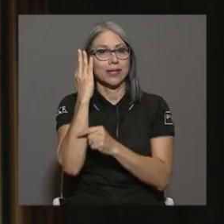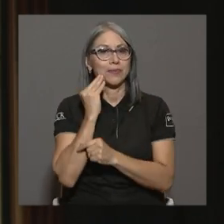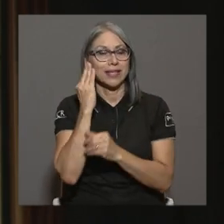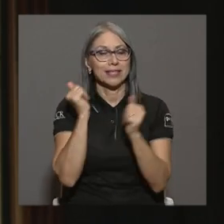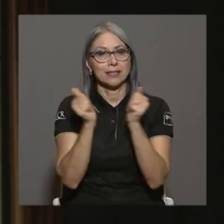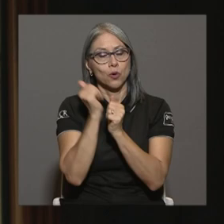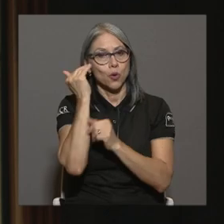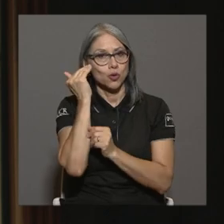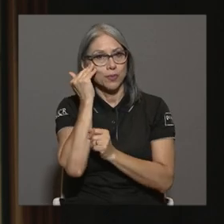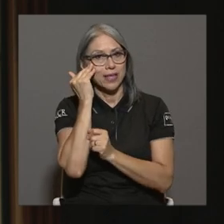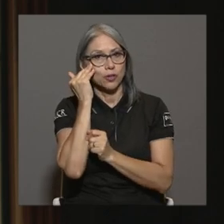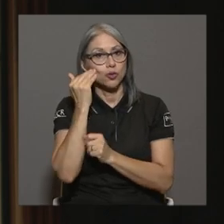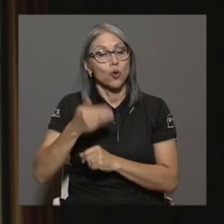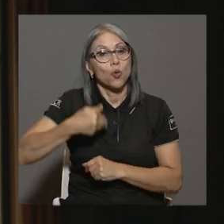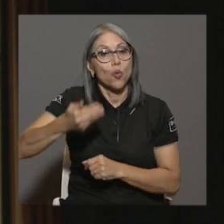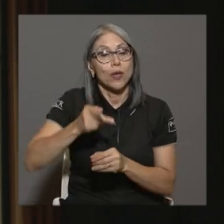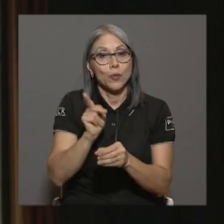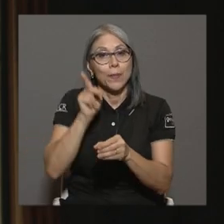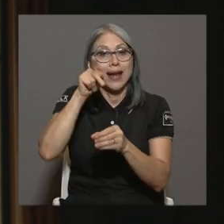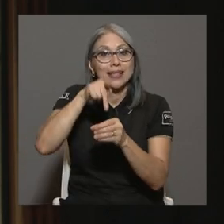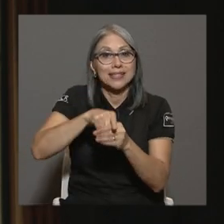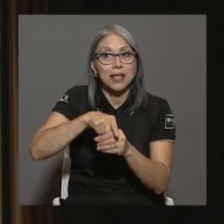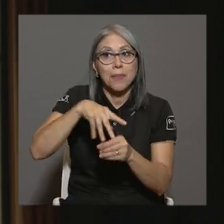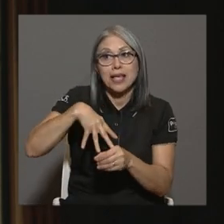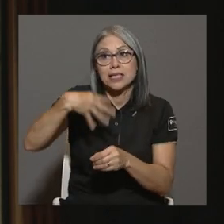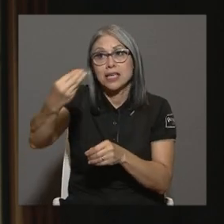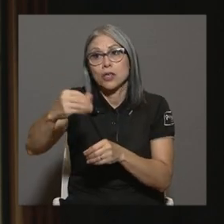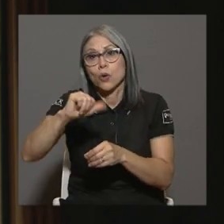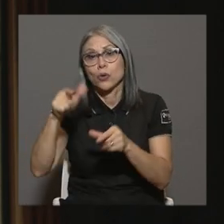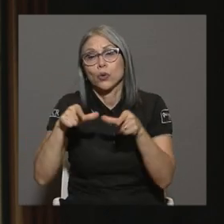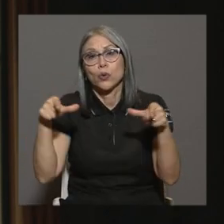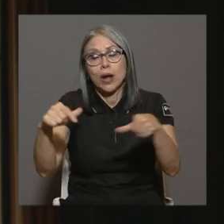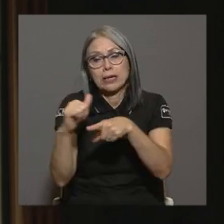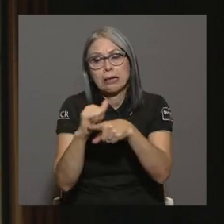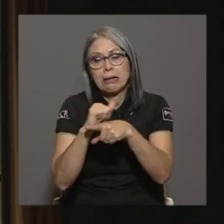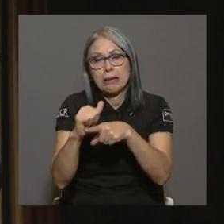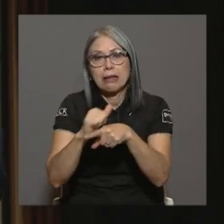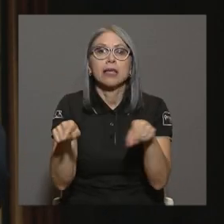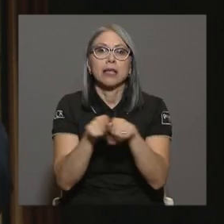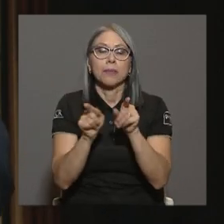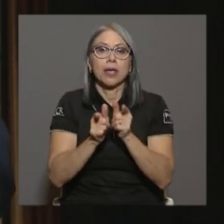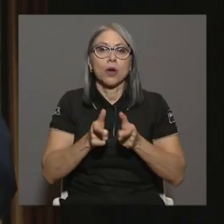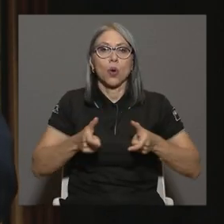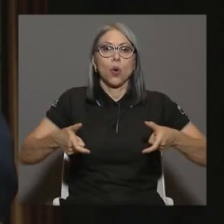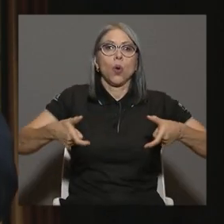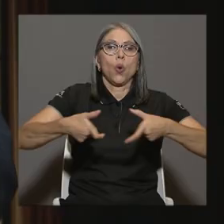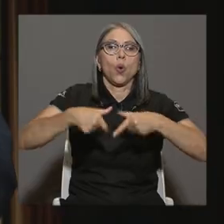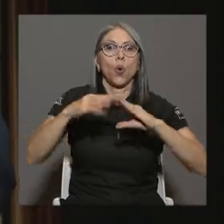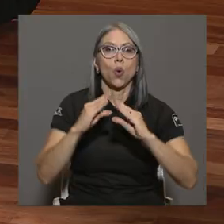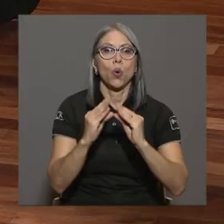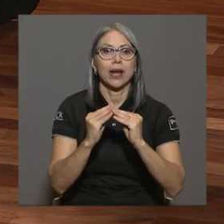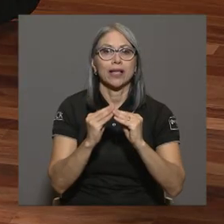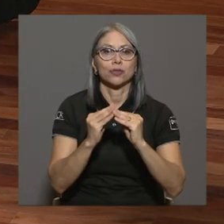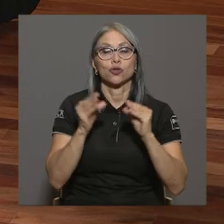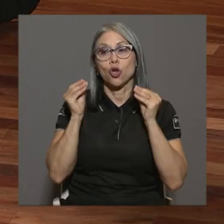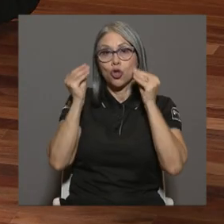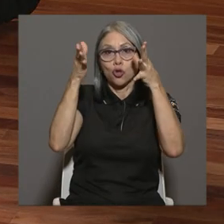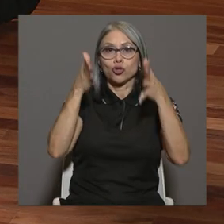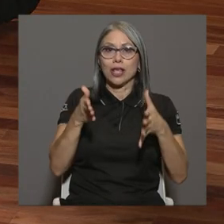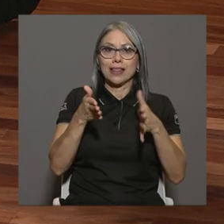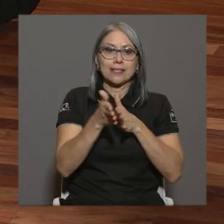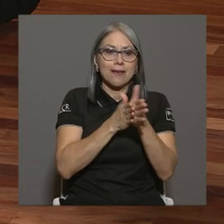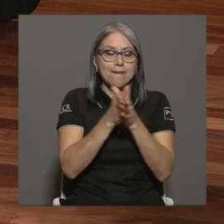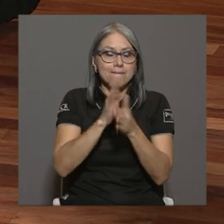al participar en pasantías y congresos. Es el personal docente el que se enriquece y es